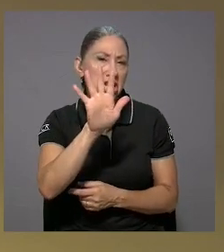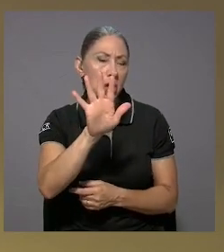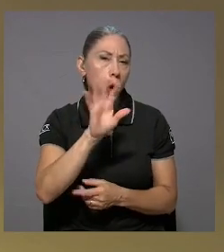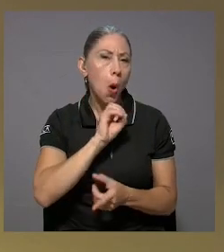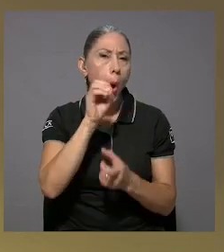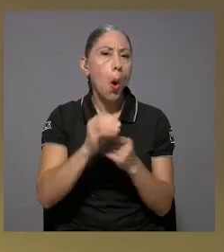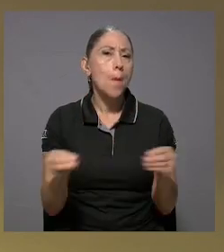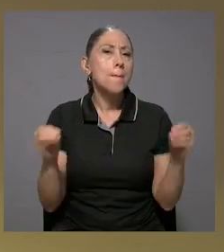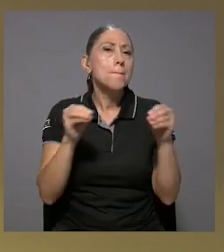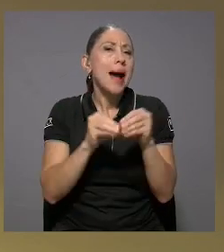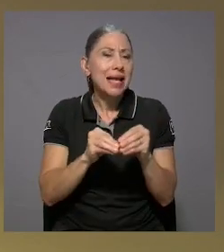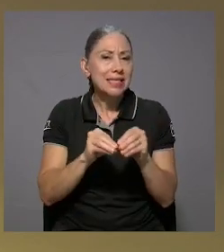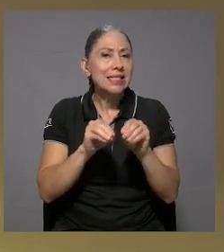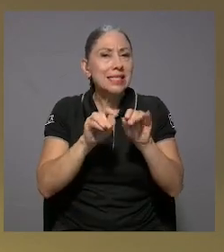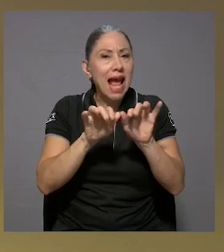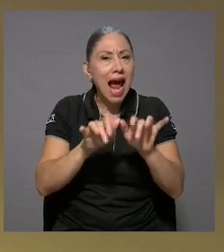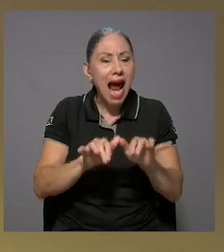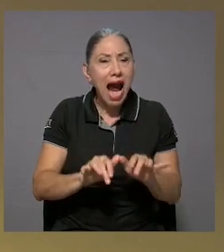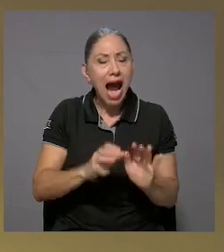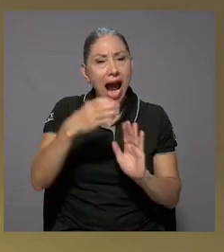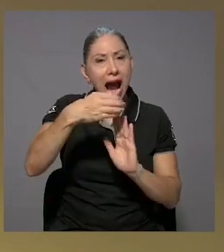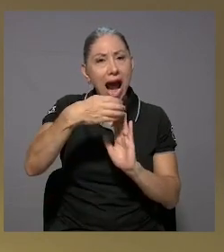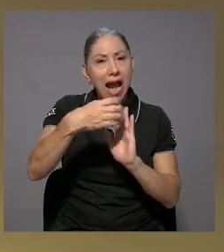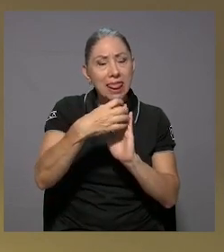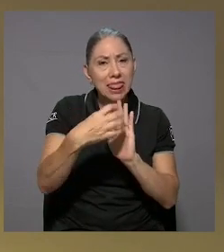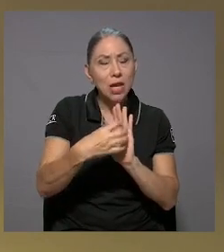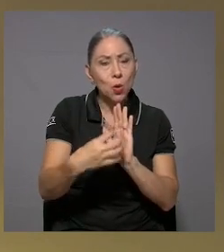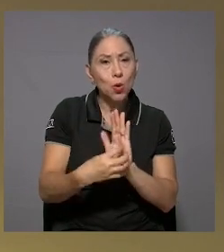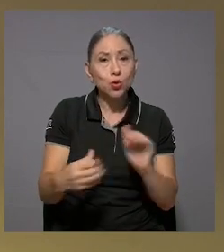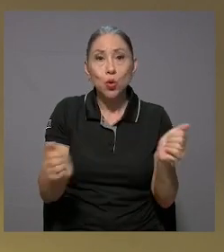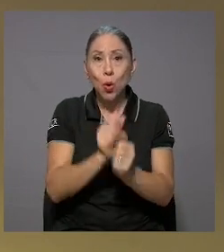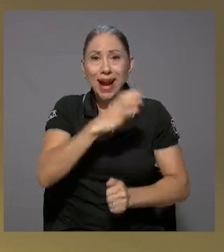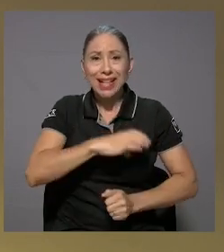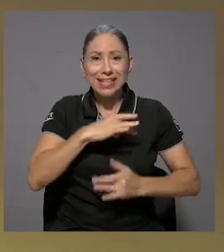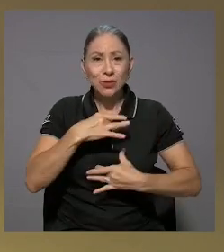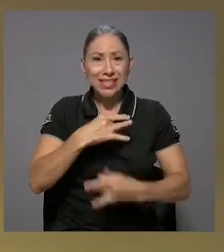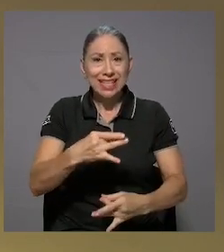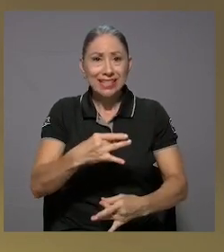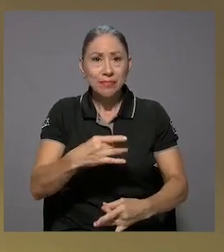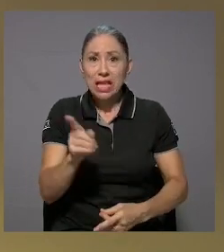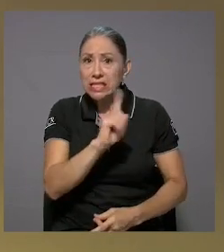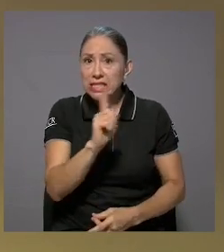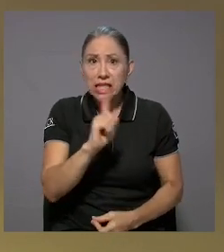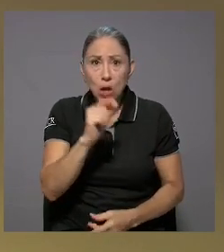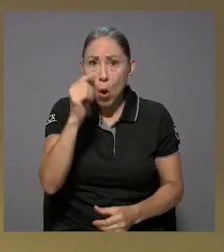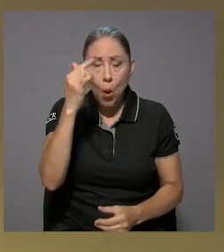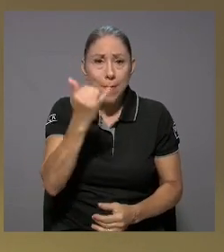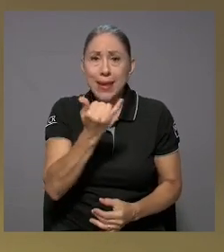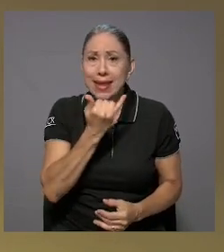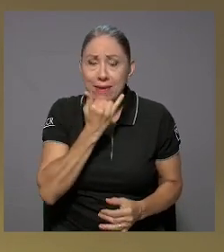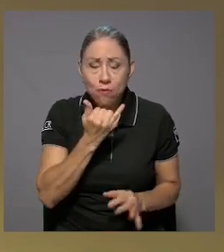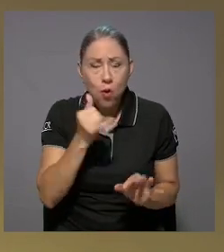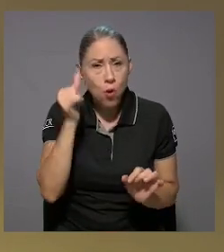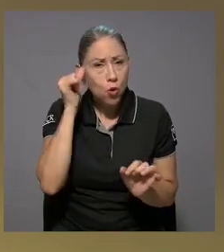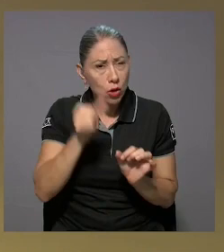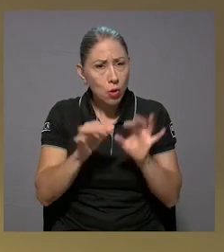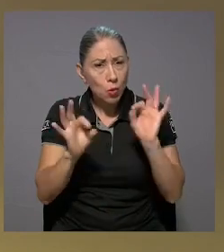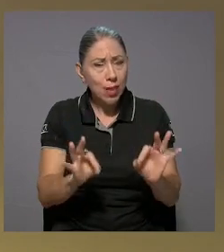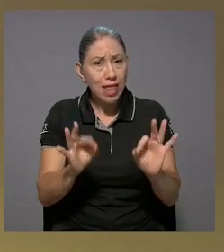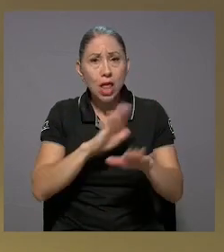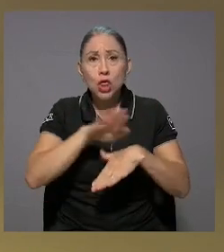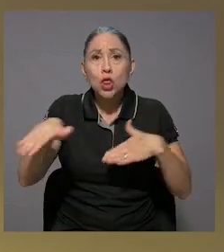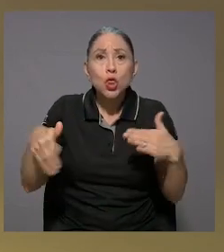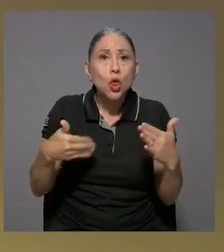más artículos con una característica interesante. Si no recuerdo mal, todos ellos